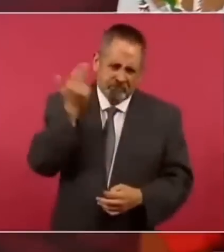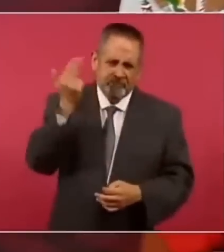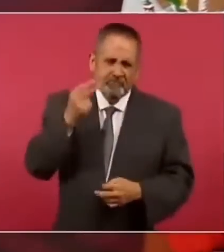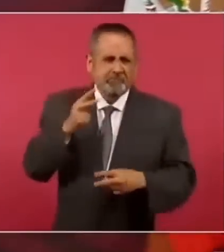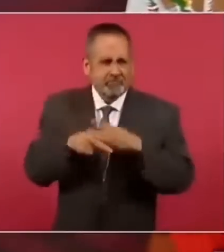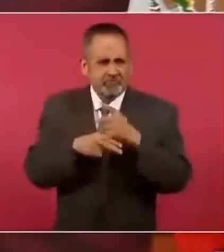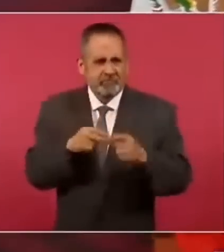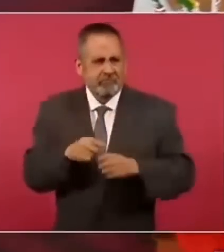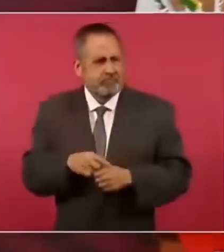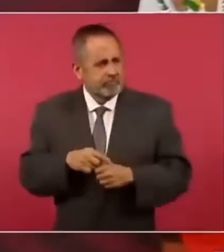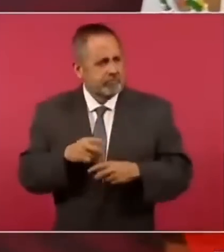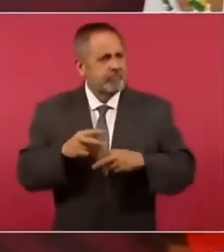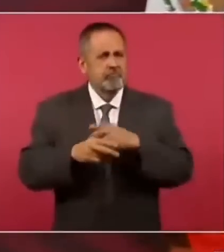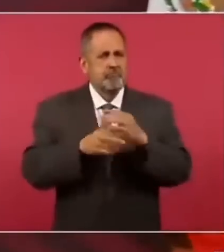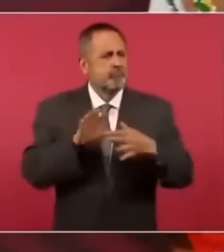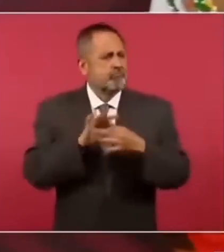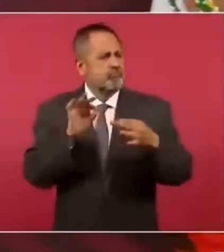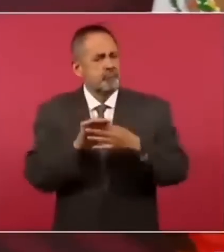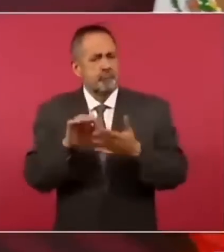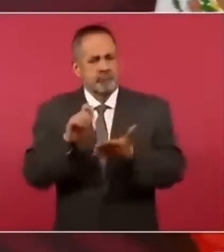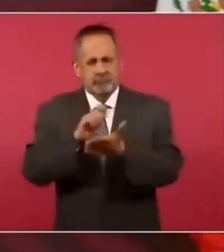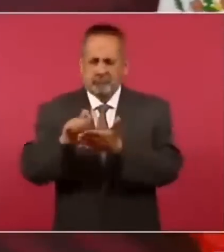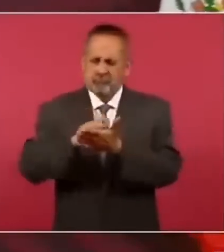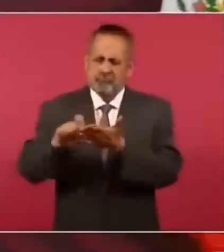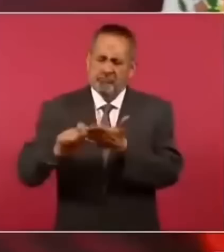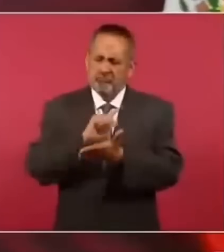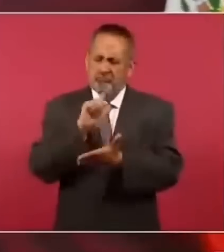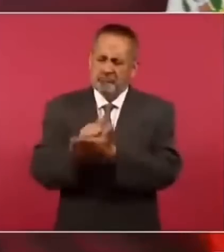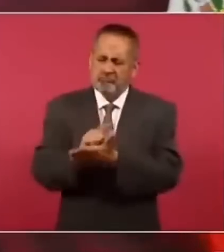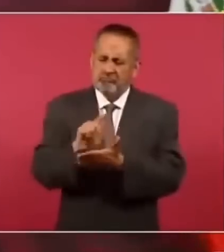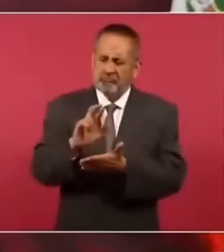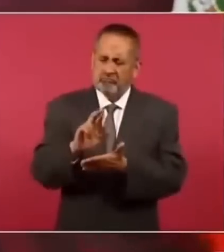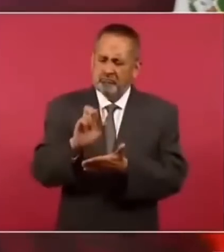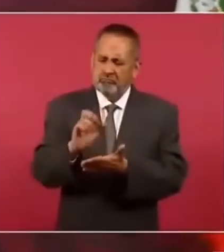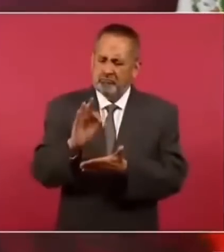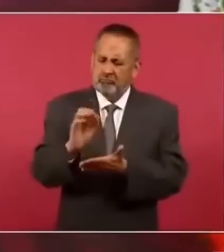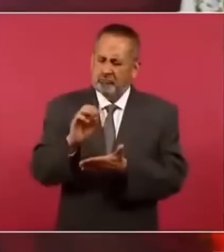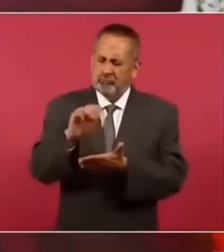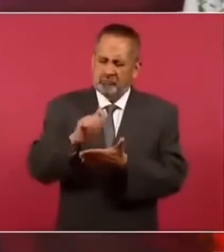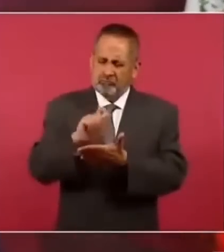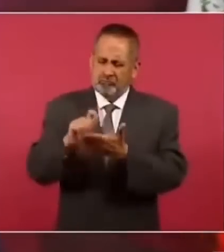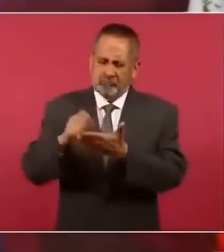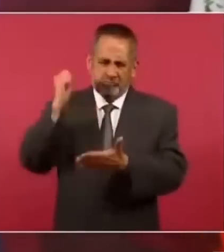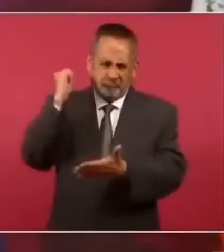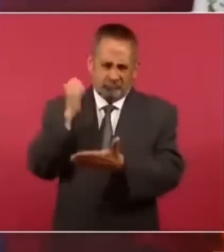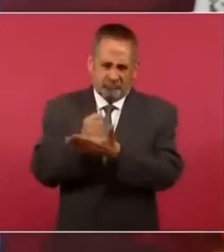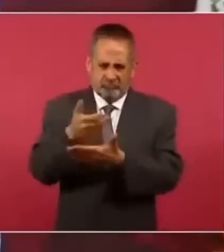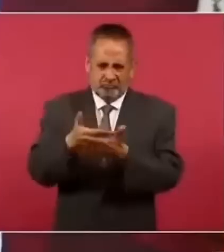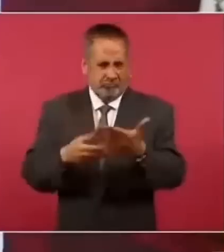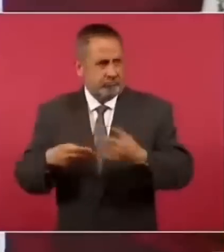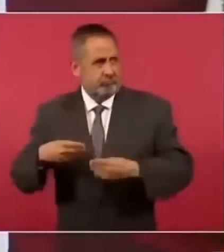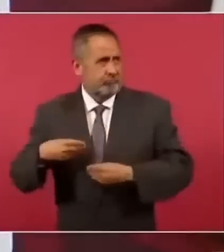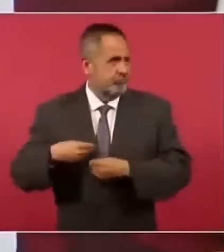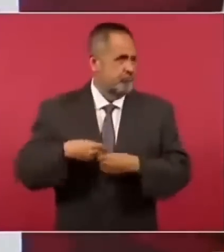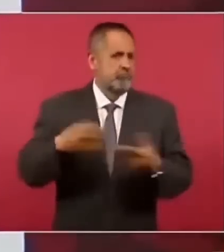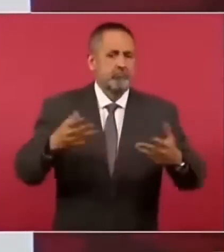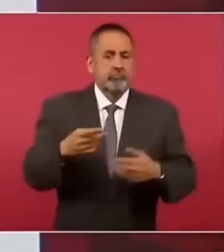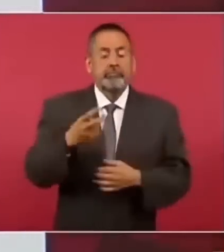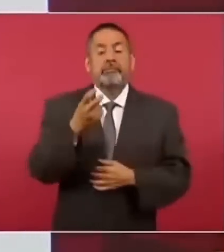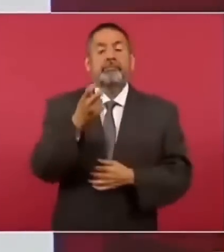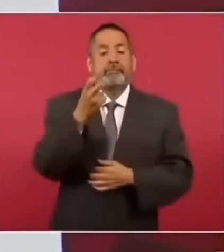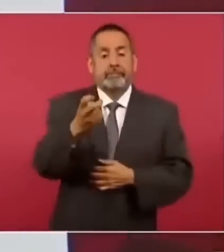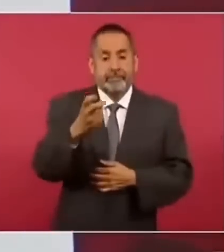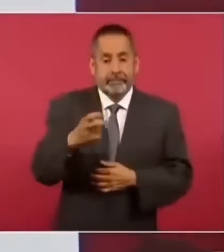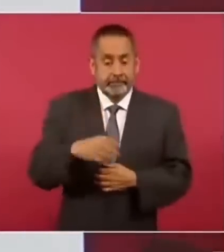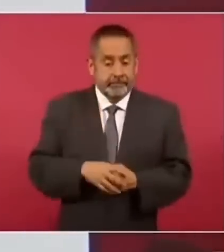Y expide las leyes de reforma. Y cambia. Y es México